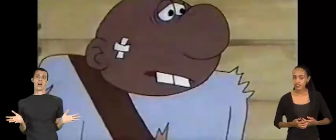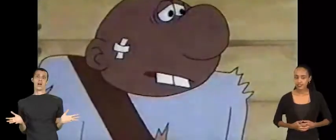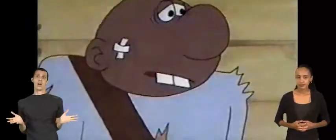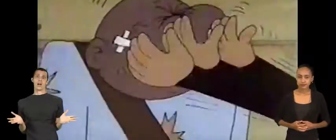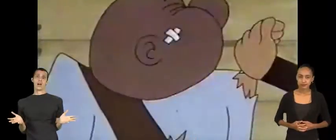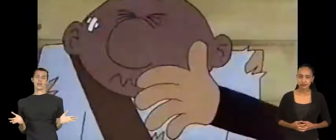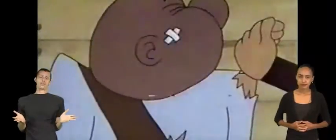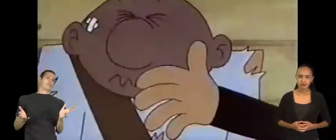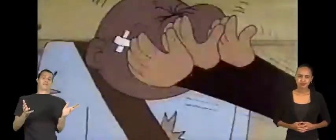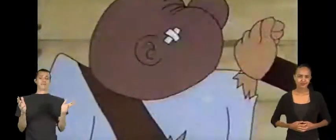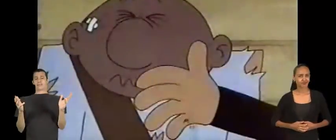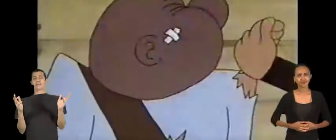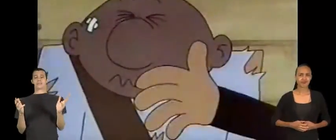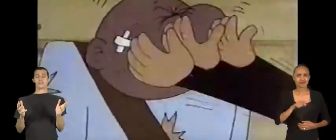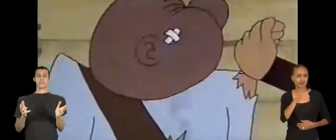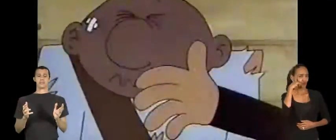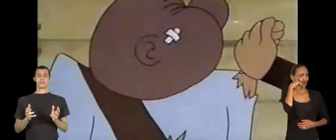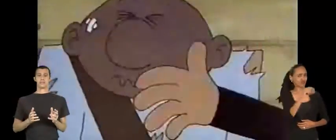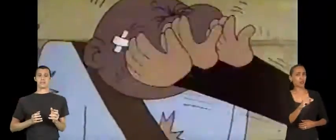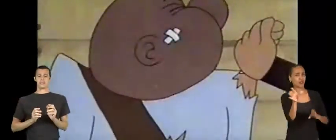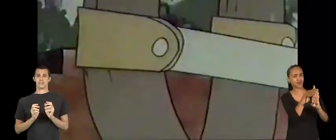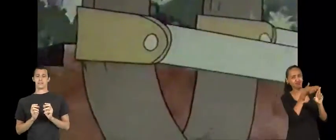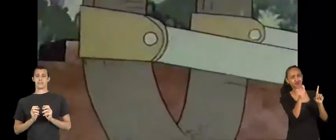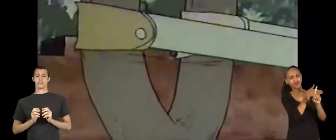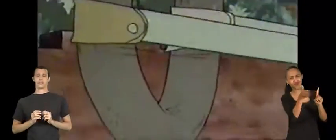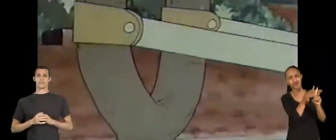¡Rendirnos! ¡Imbécil!